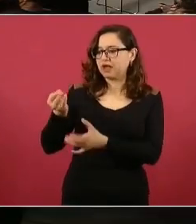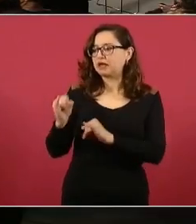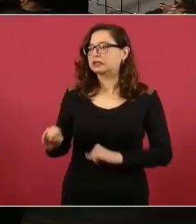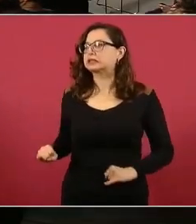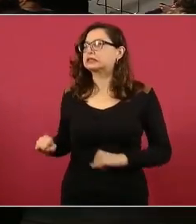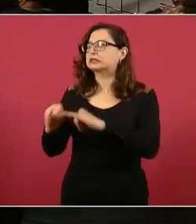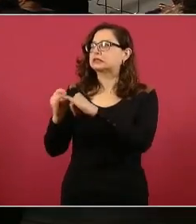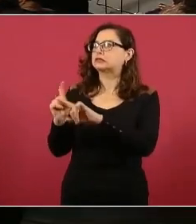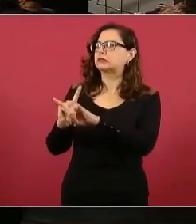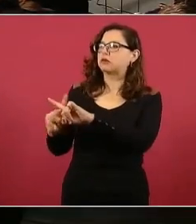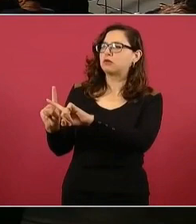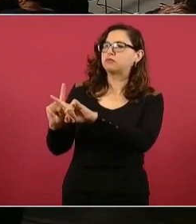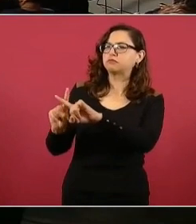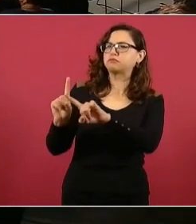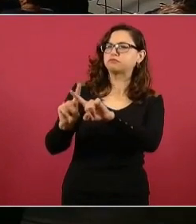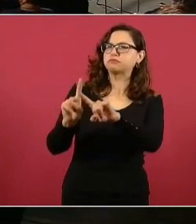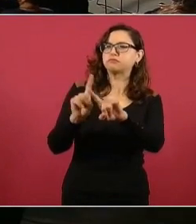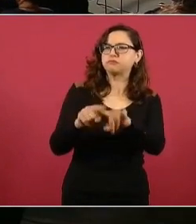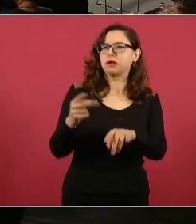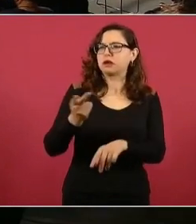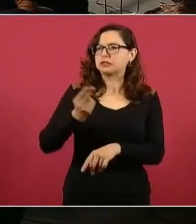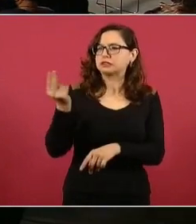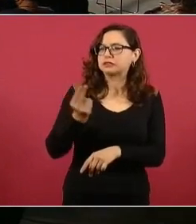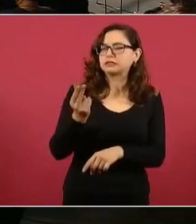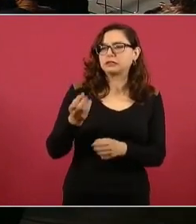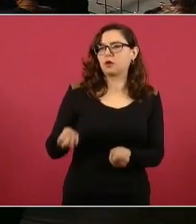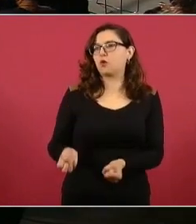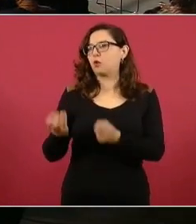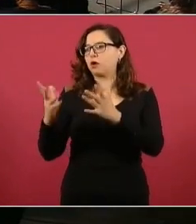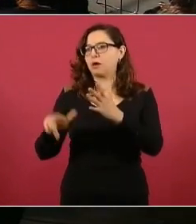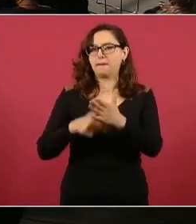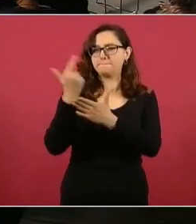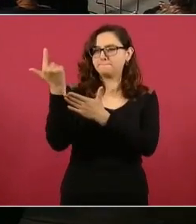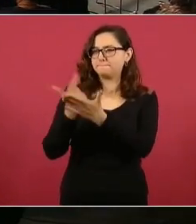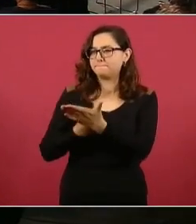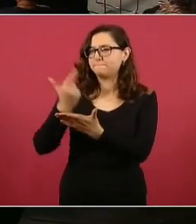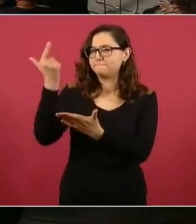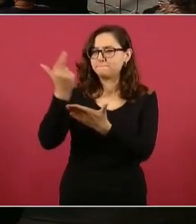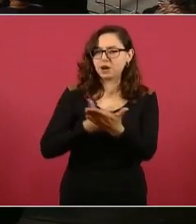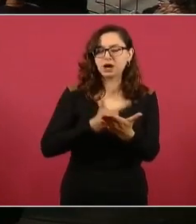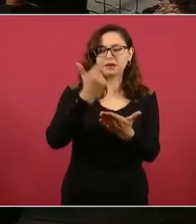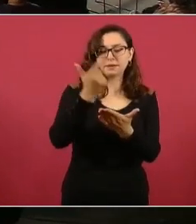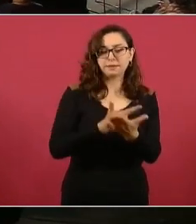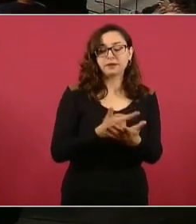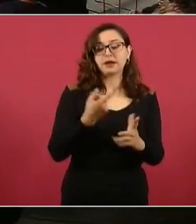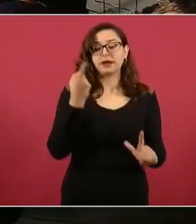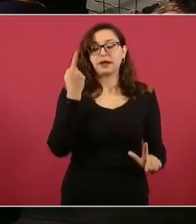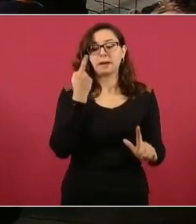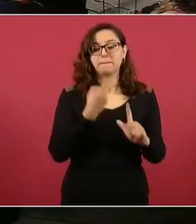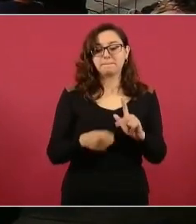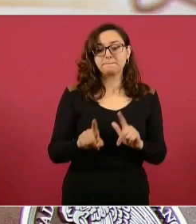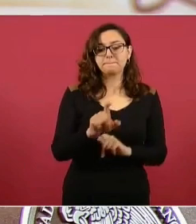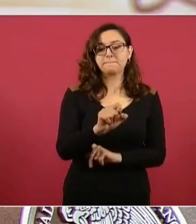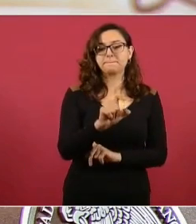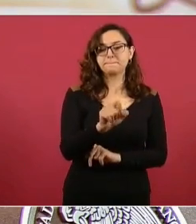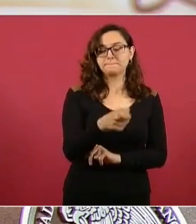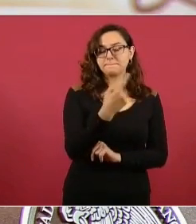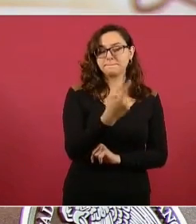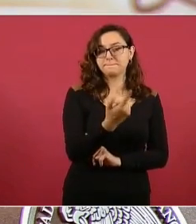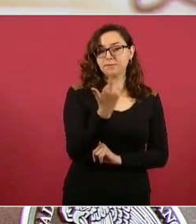salud y de atención médica en nuestro país que se lanzó el 21 de julio pasado